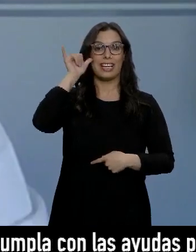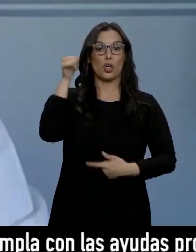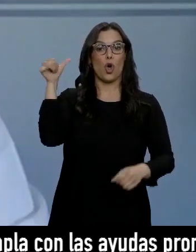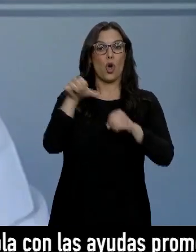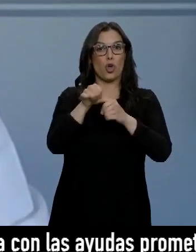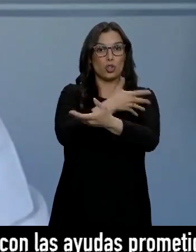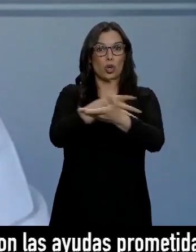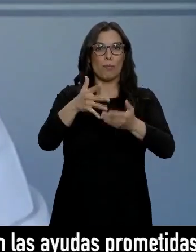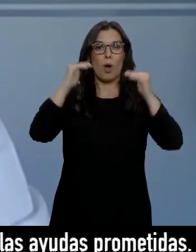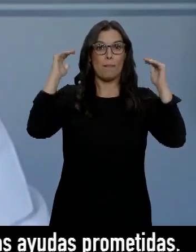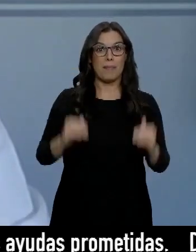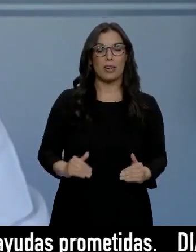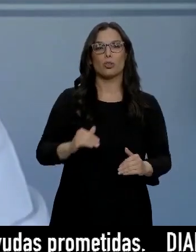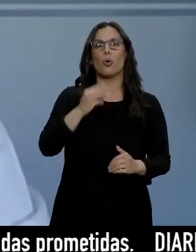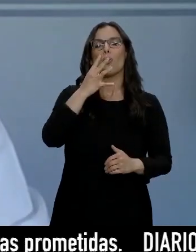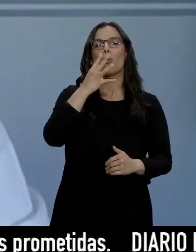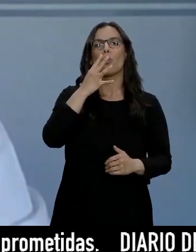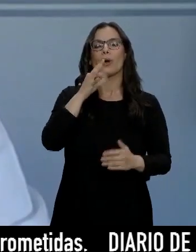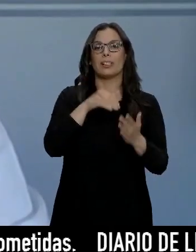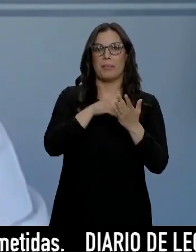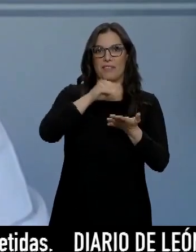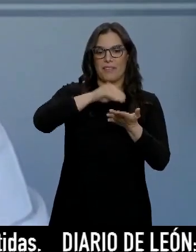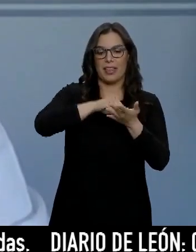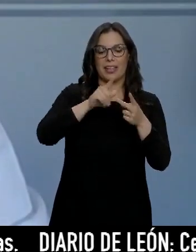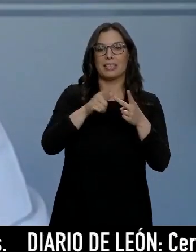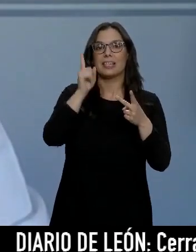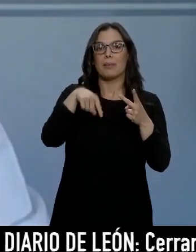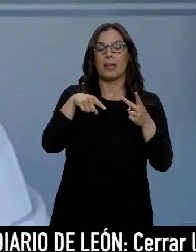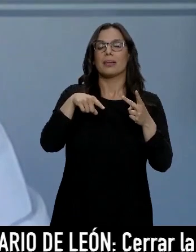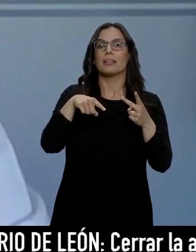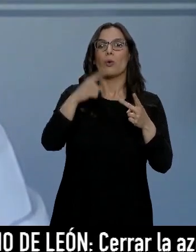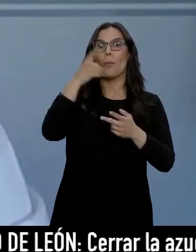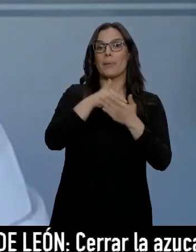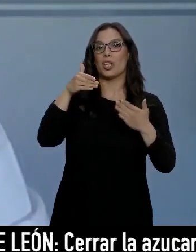trombosis y va a reducir aproximadamente 1 millón de veces